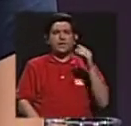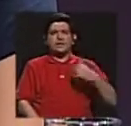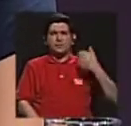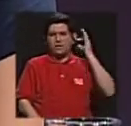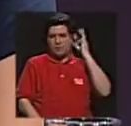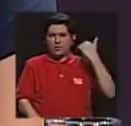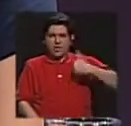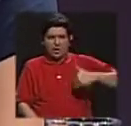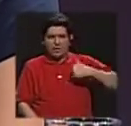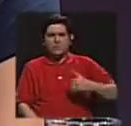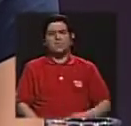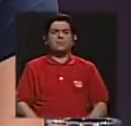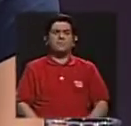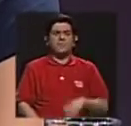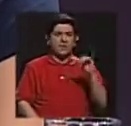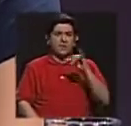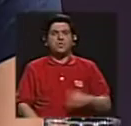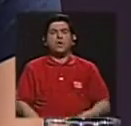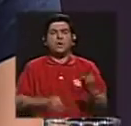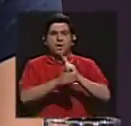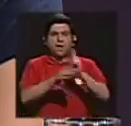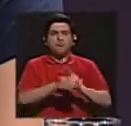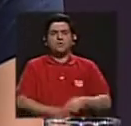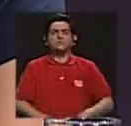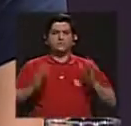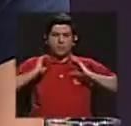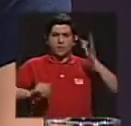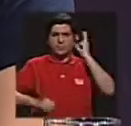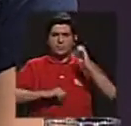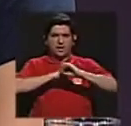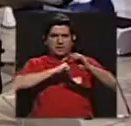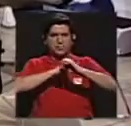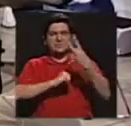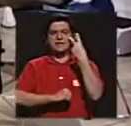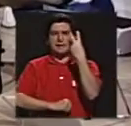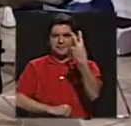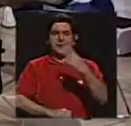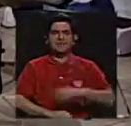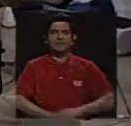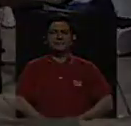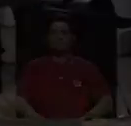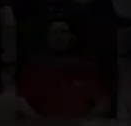del cuerpo de la mujer para hacer publicidad y mercadeo. Les invitamos a verlo.